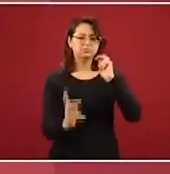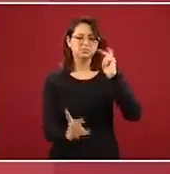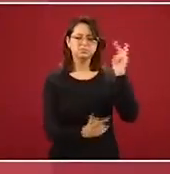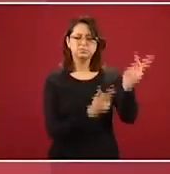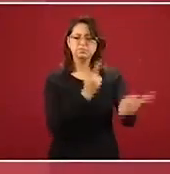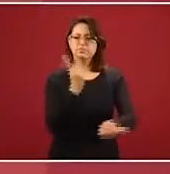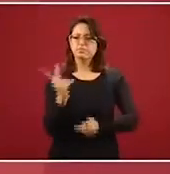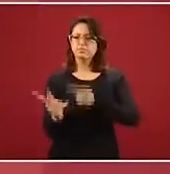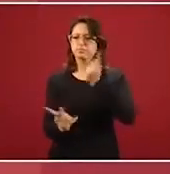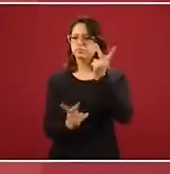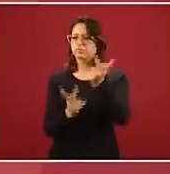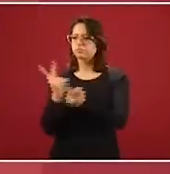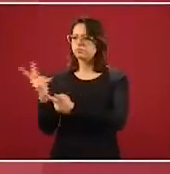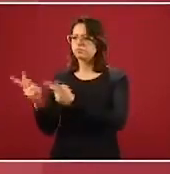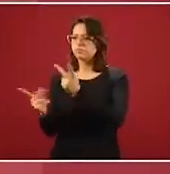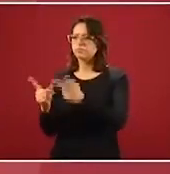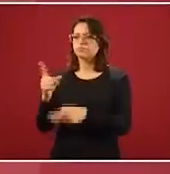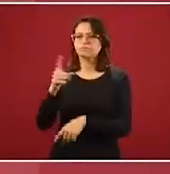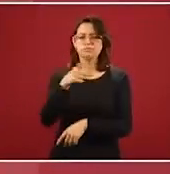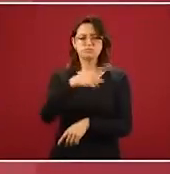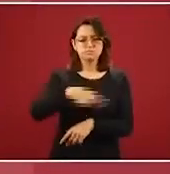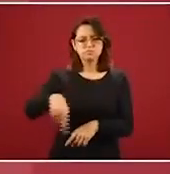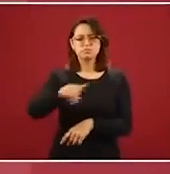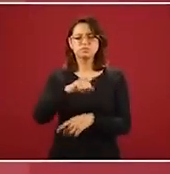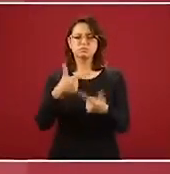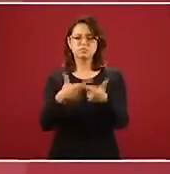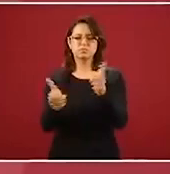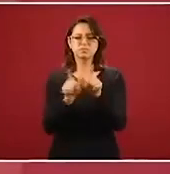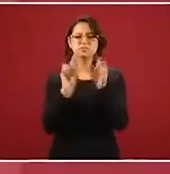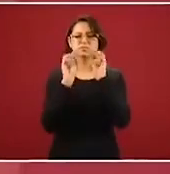a sicarios.